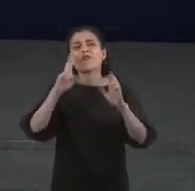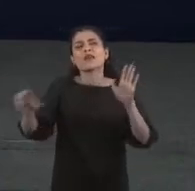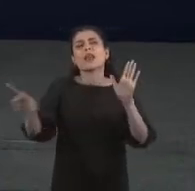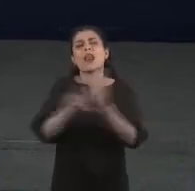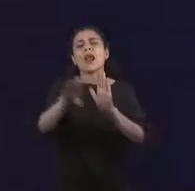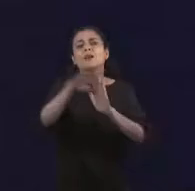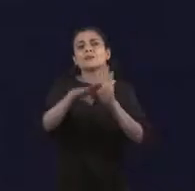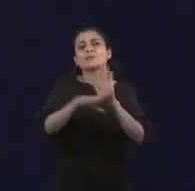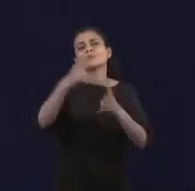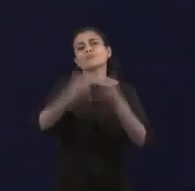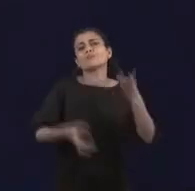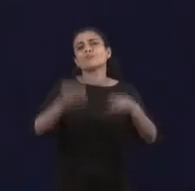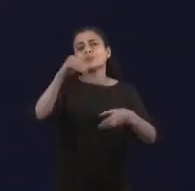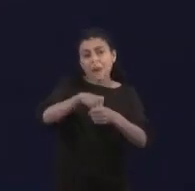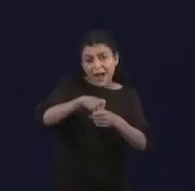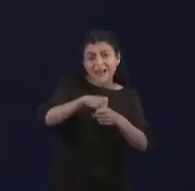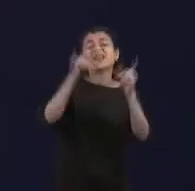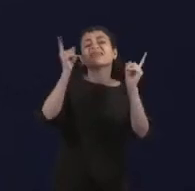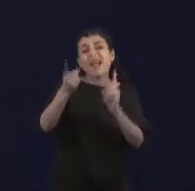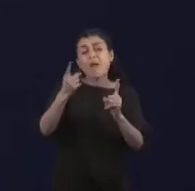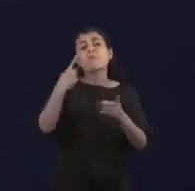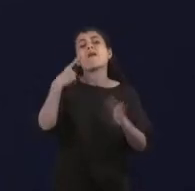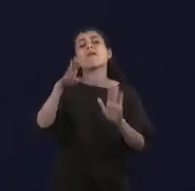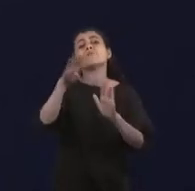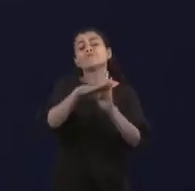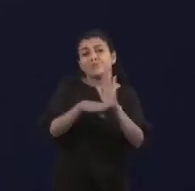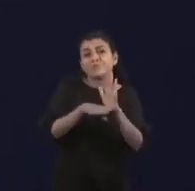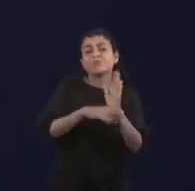y puntos de partida y el paquete fiscal,